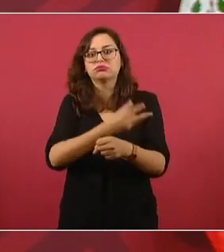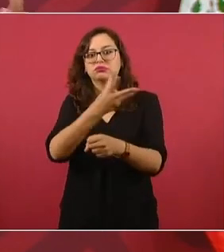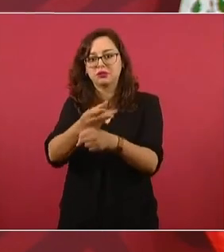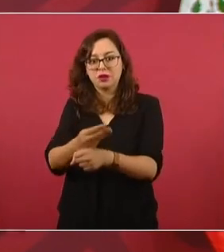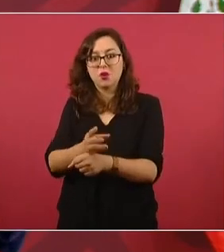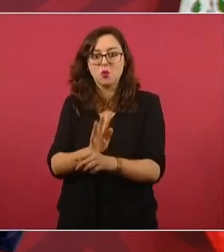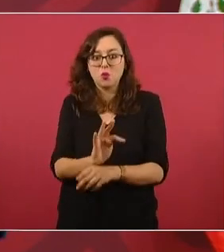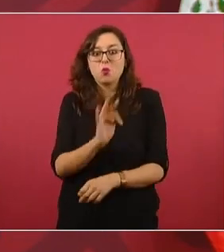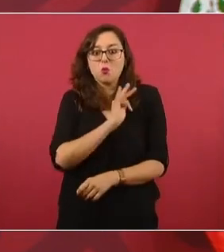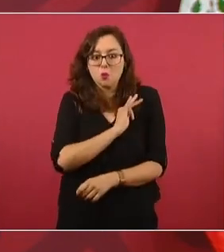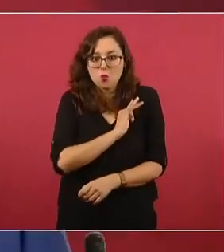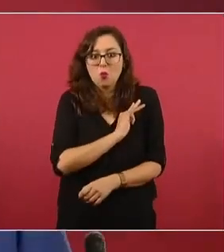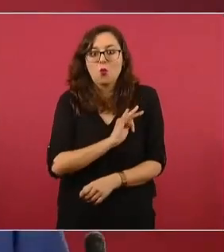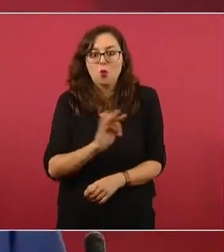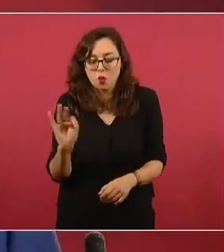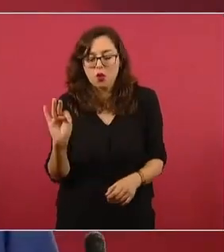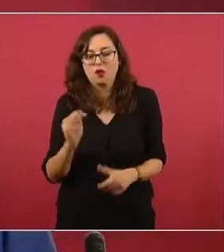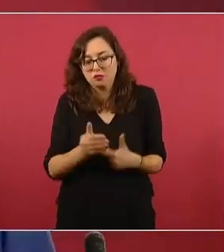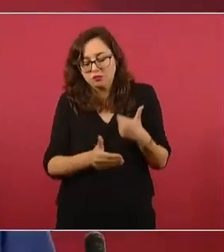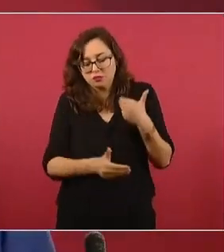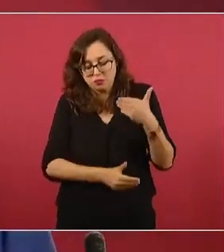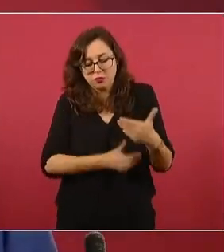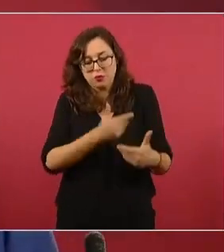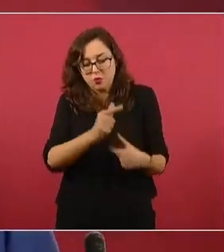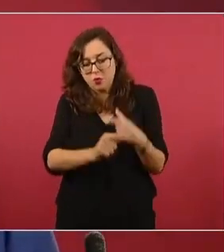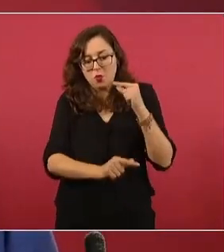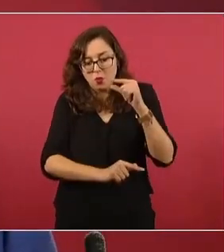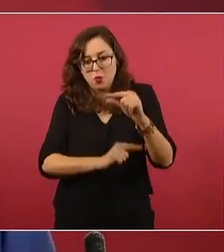por el periodo neoliberal,